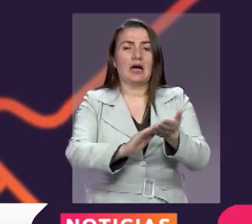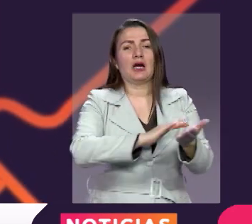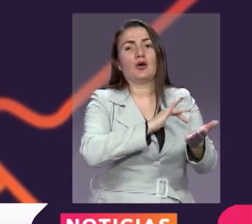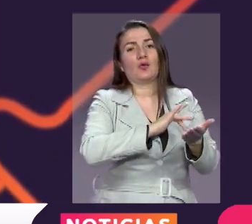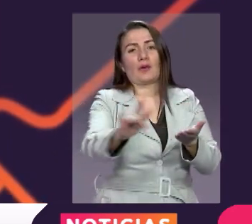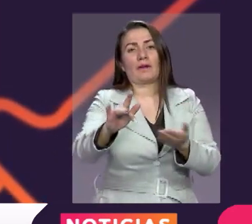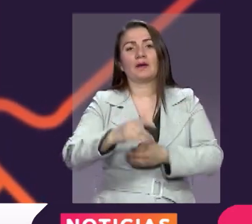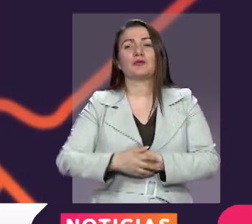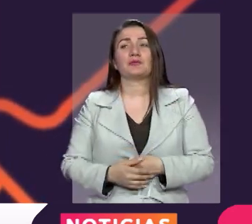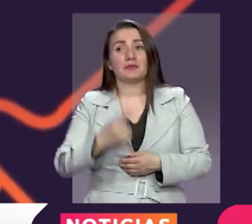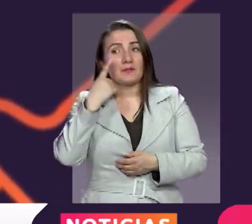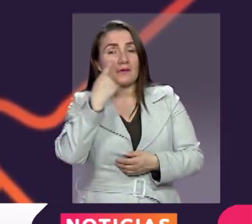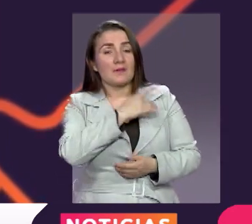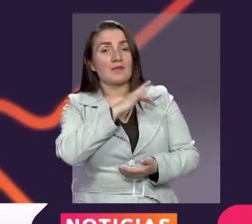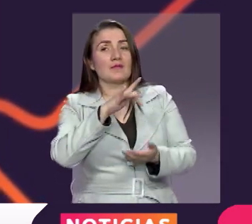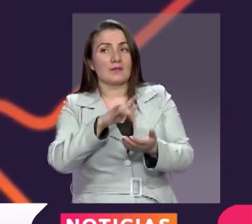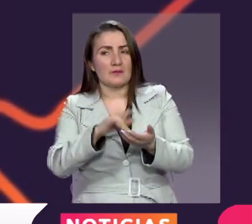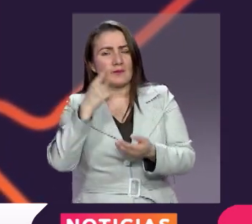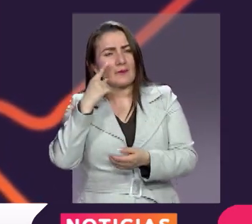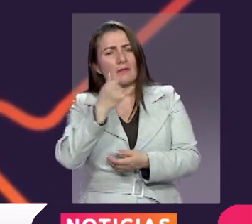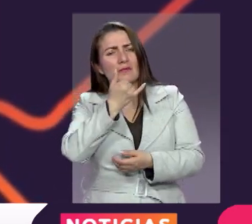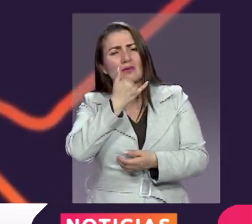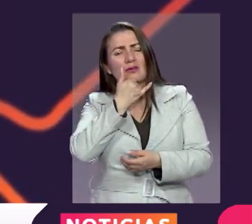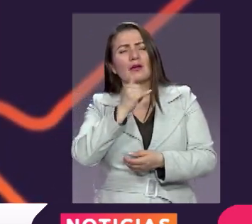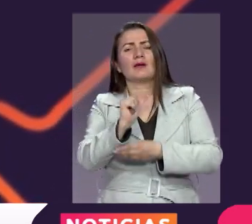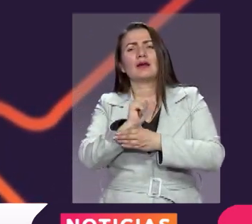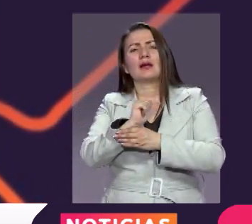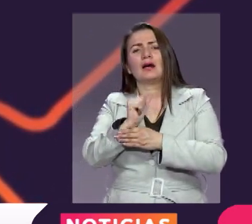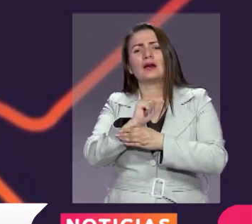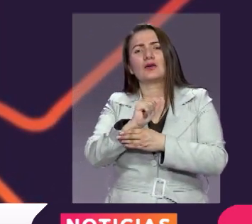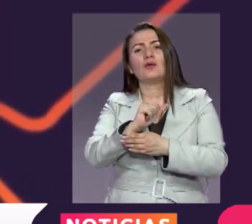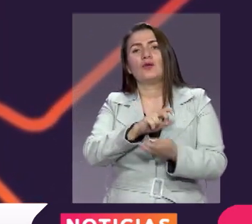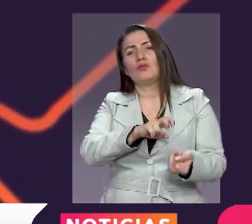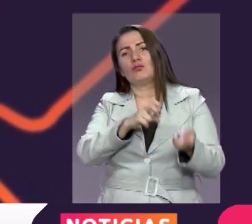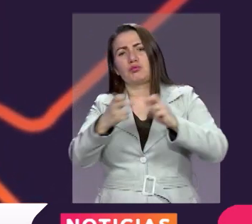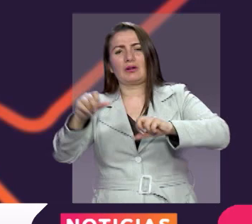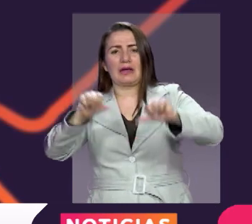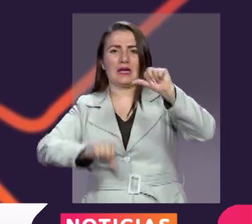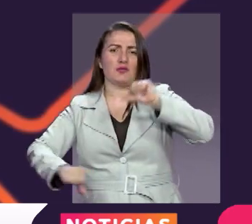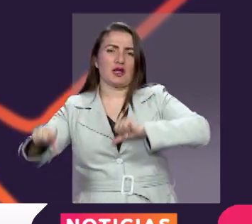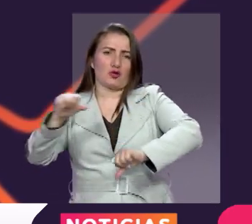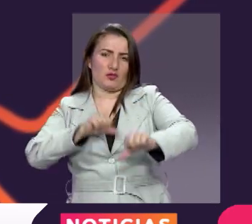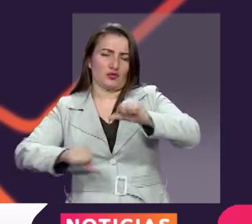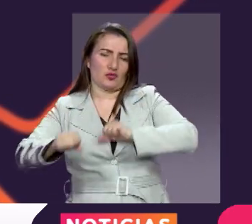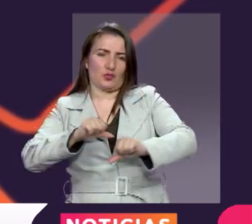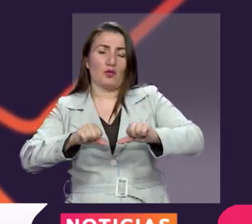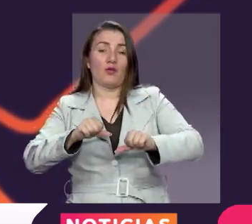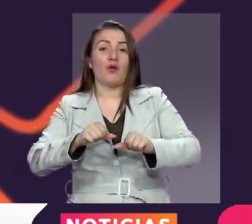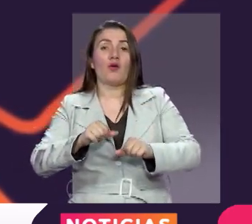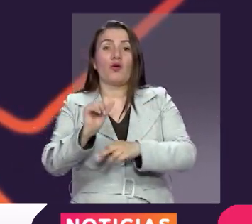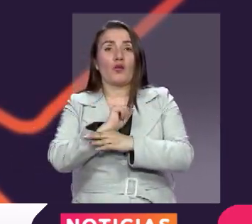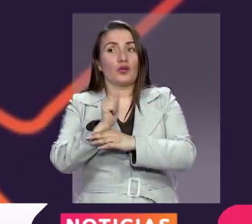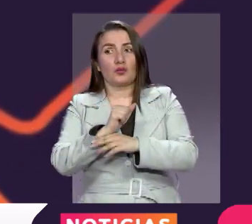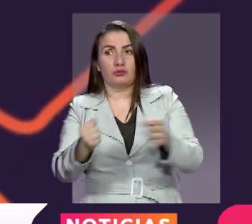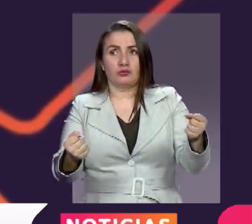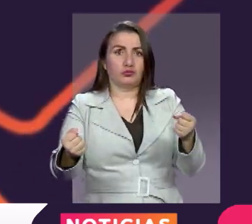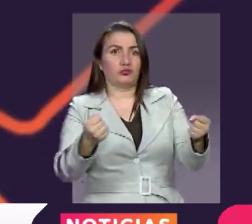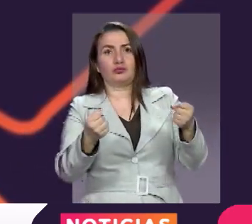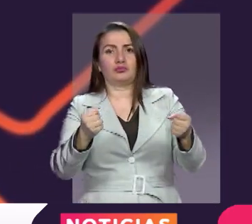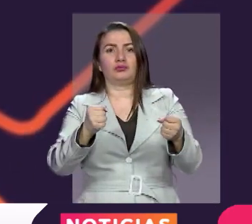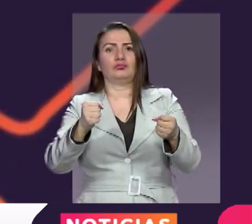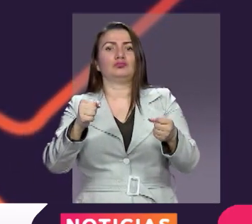socorro que hicieron presencia en el lugar revelaron que el vehículo transportaba insumos químicos y al parecer el conductor no pudo salir